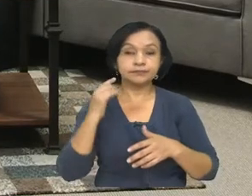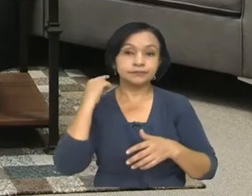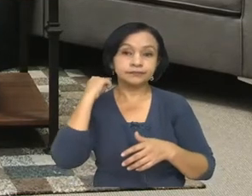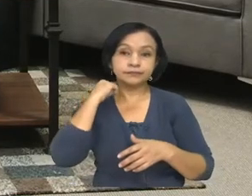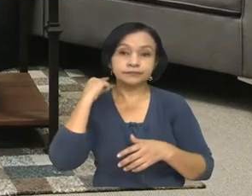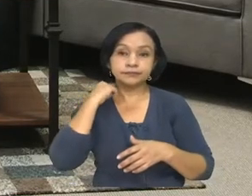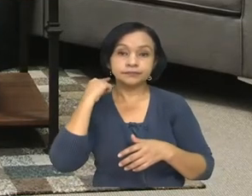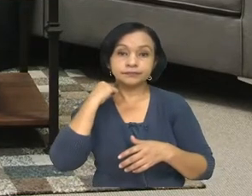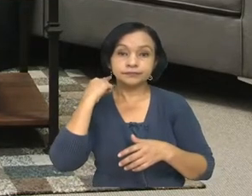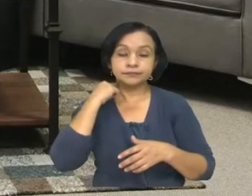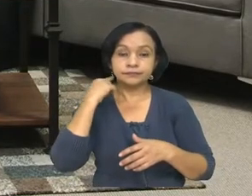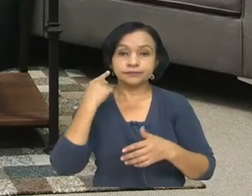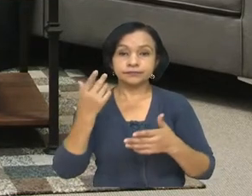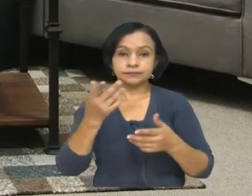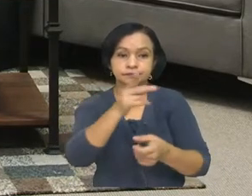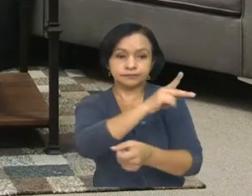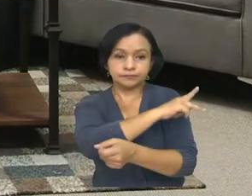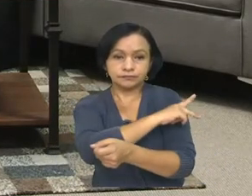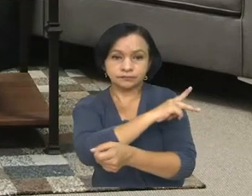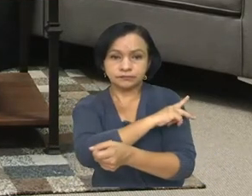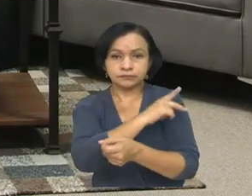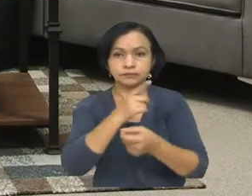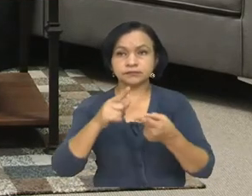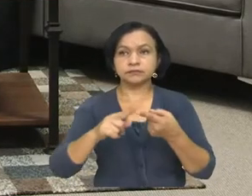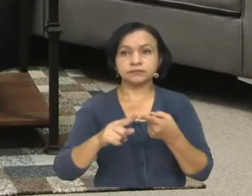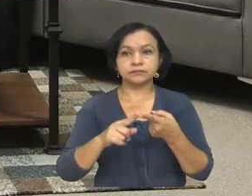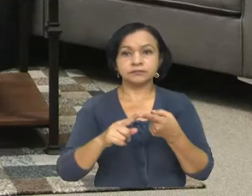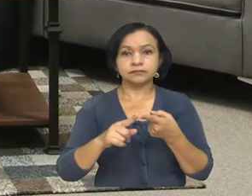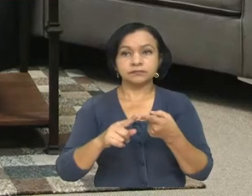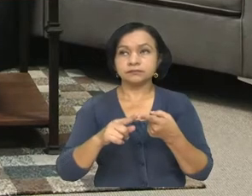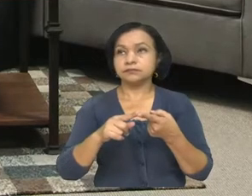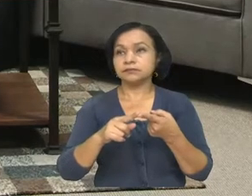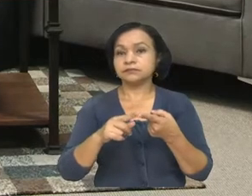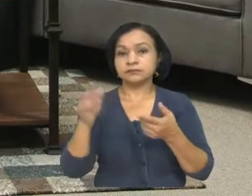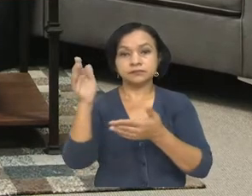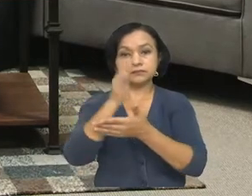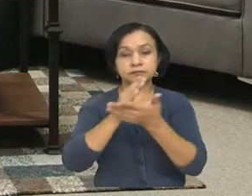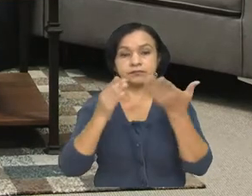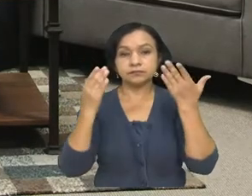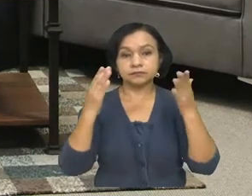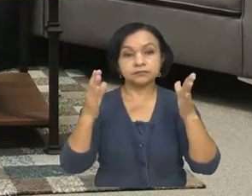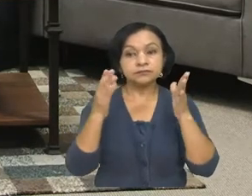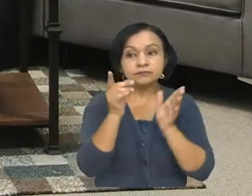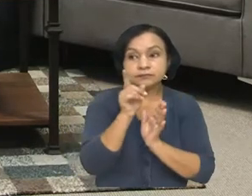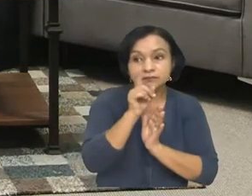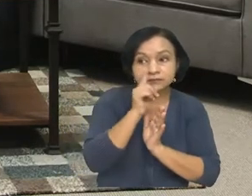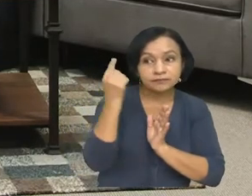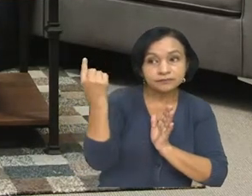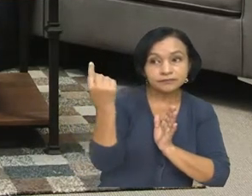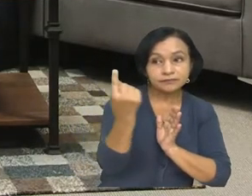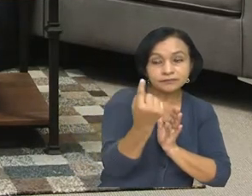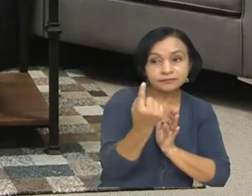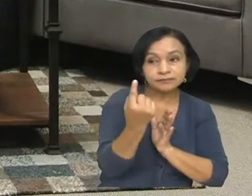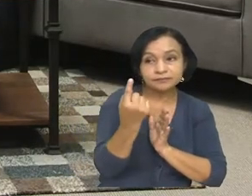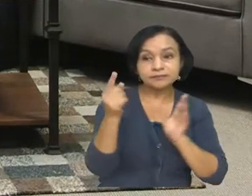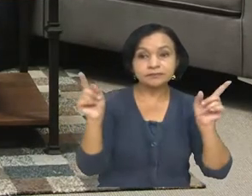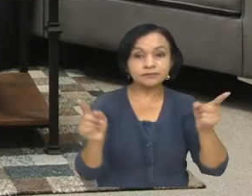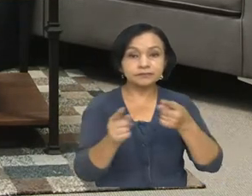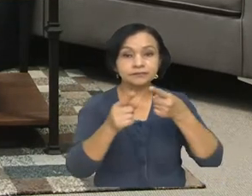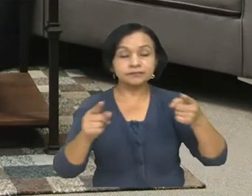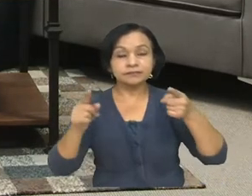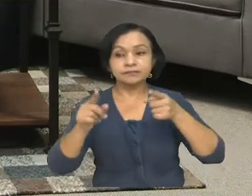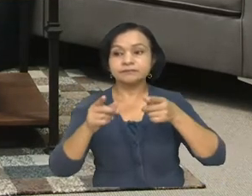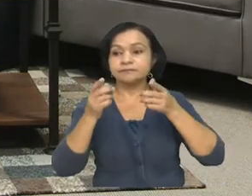un acoso policial y todo. Y pues, pero hacíamos cierto proselitismo ahí con los músicos, con los